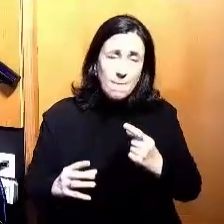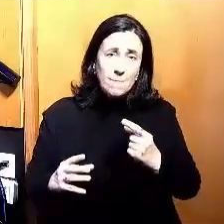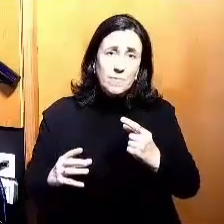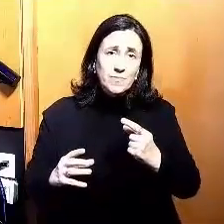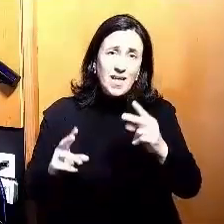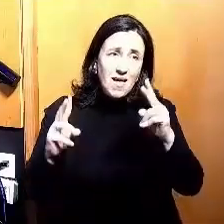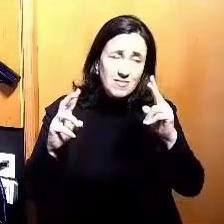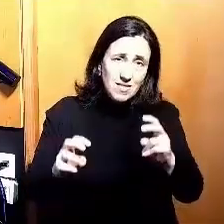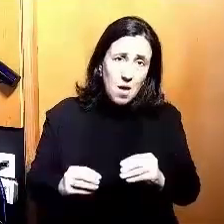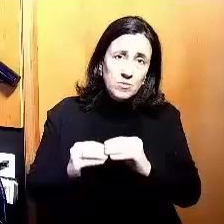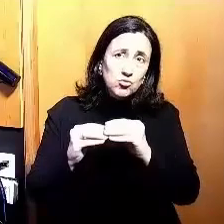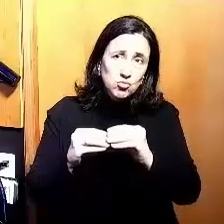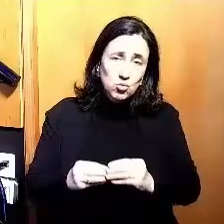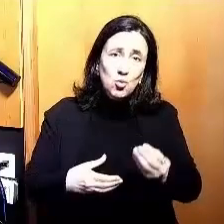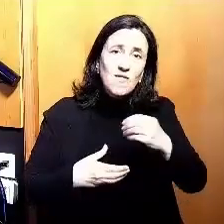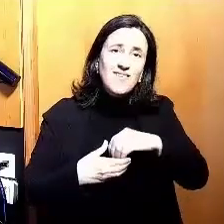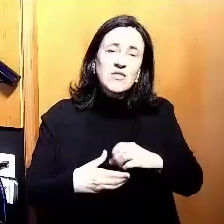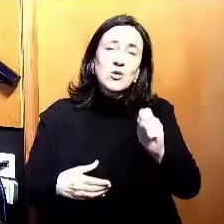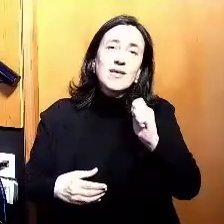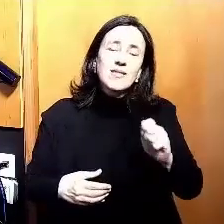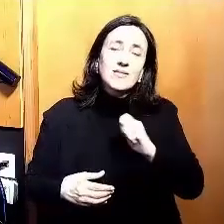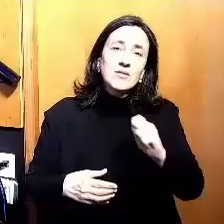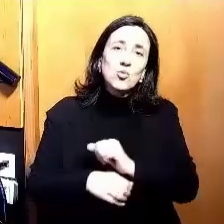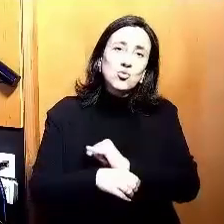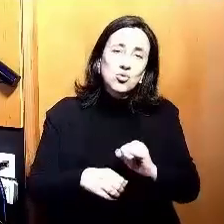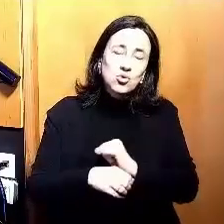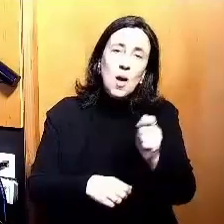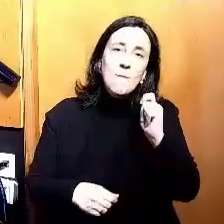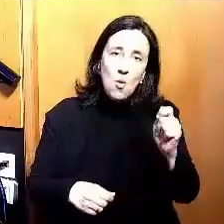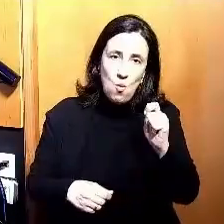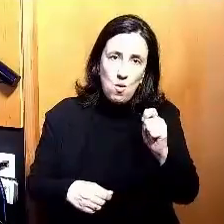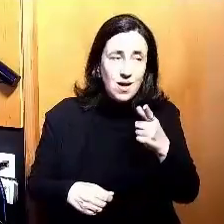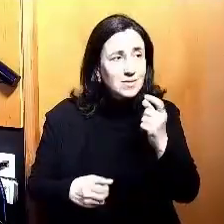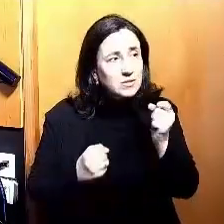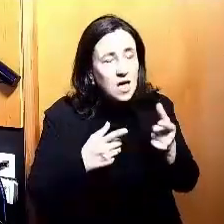político dentro de las instituciones públicas. O sea, ese esfuerzo